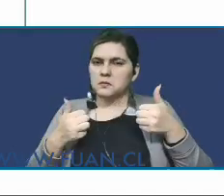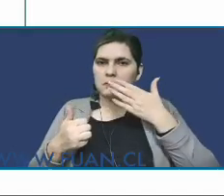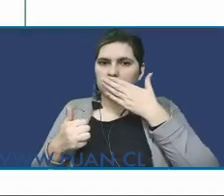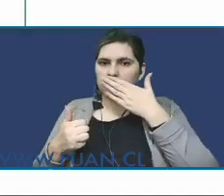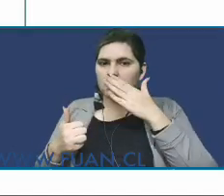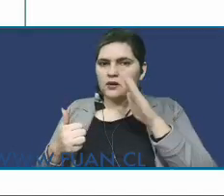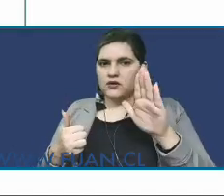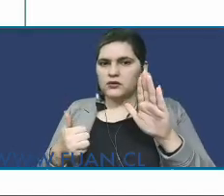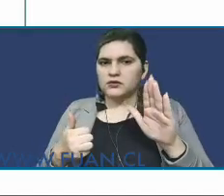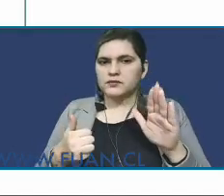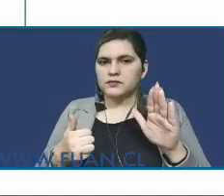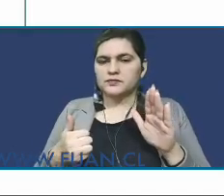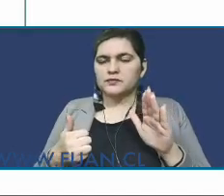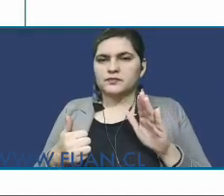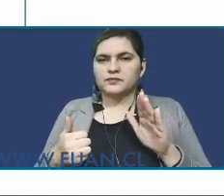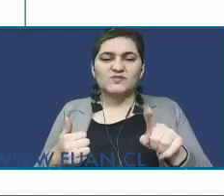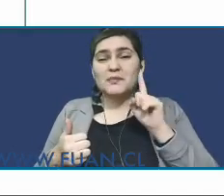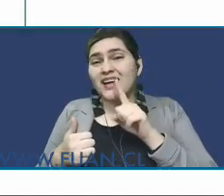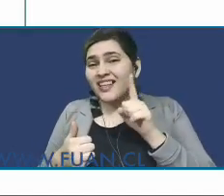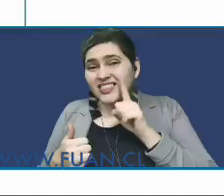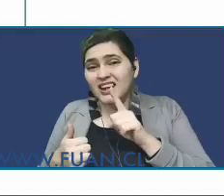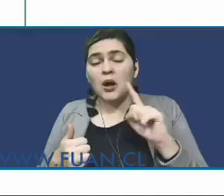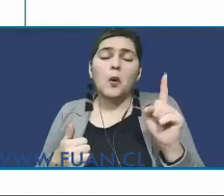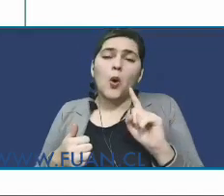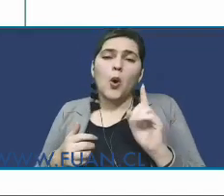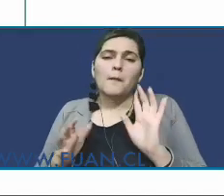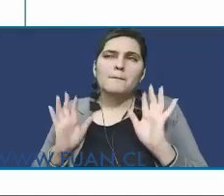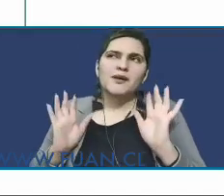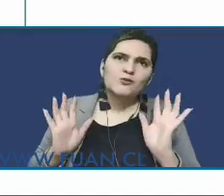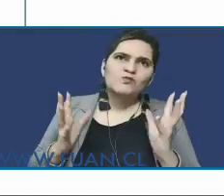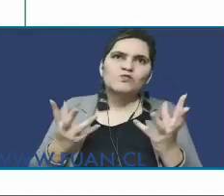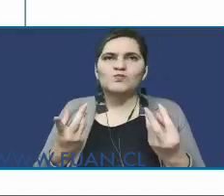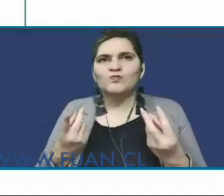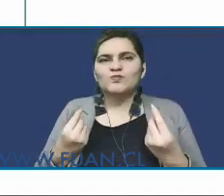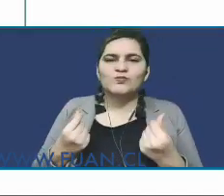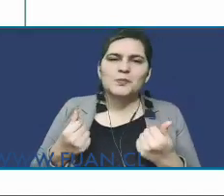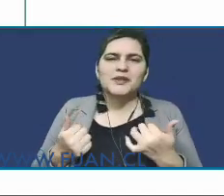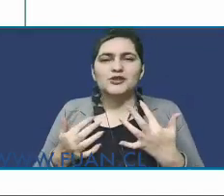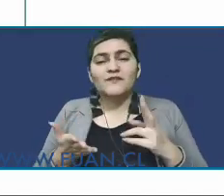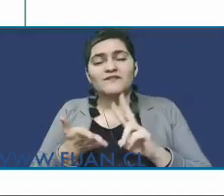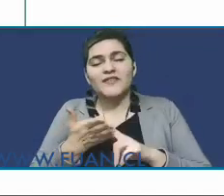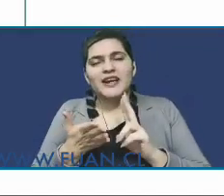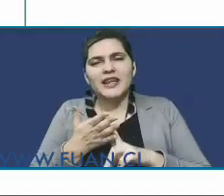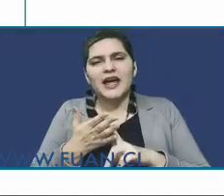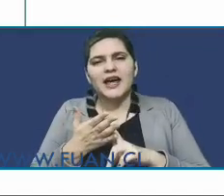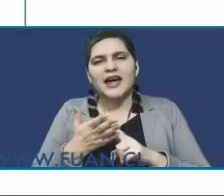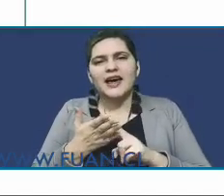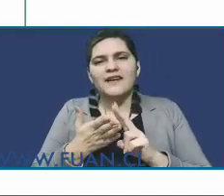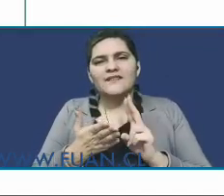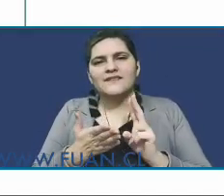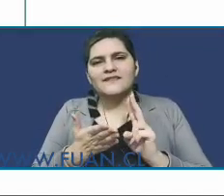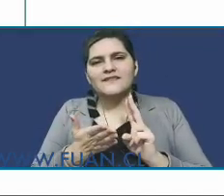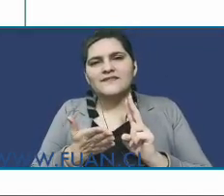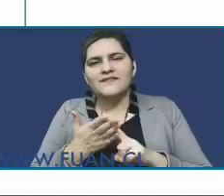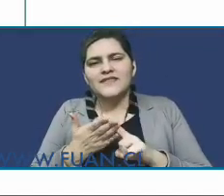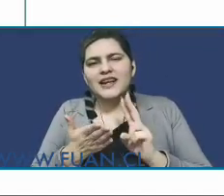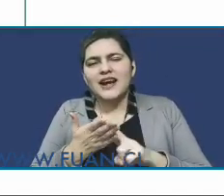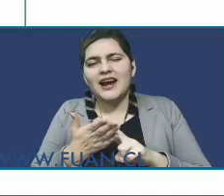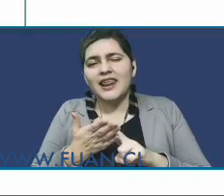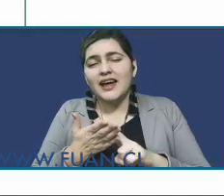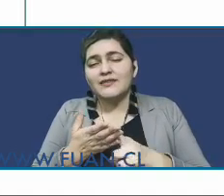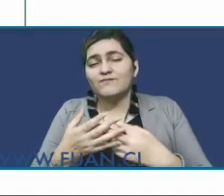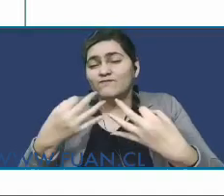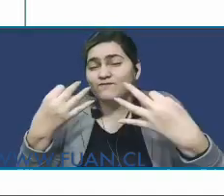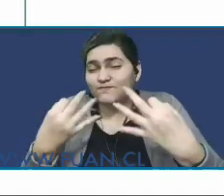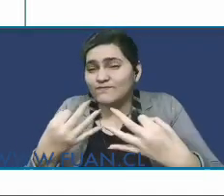no es una mentira, pero es una verdad que no tiene certeza. El